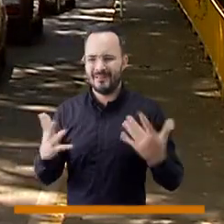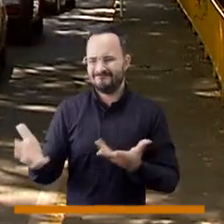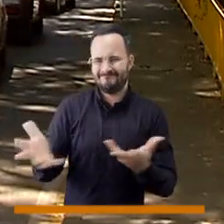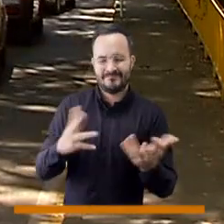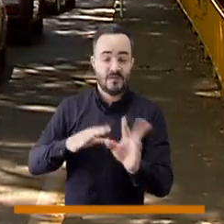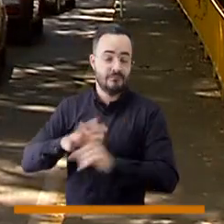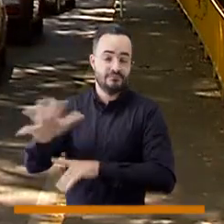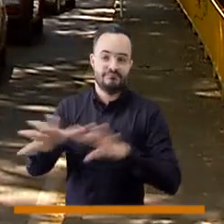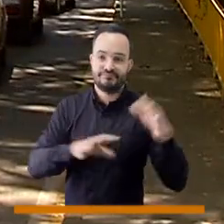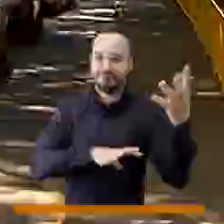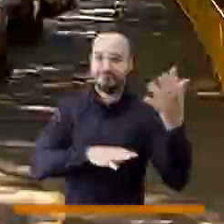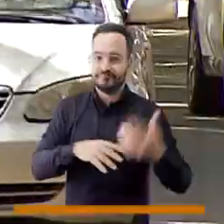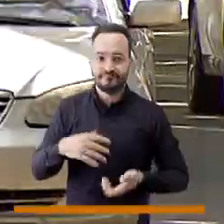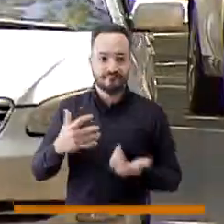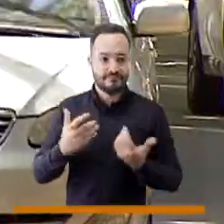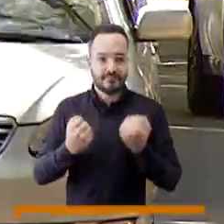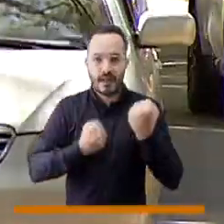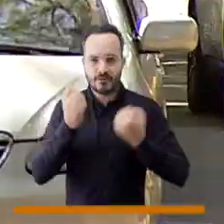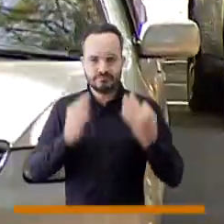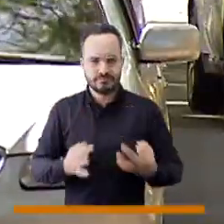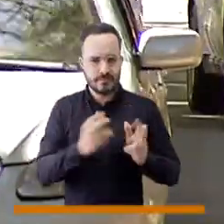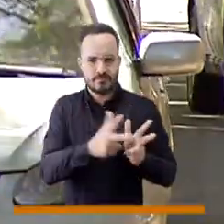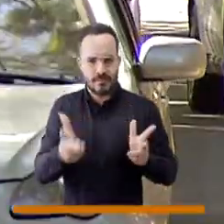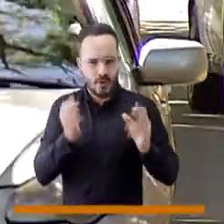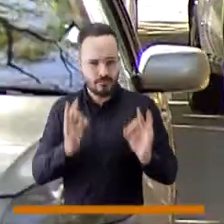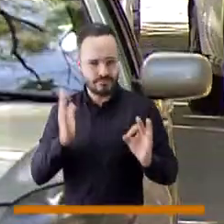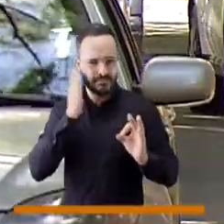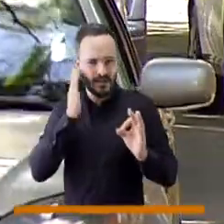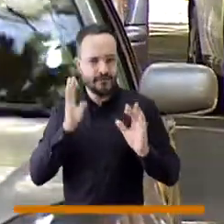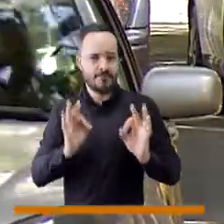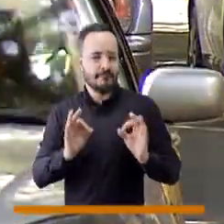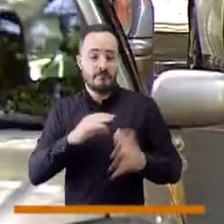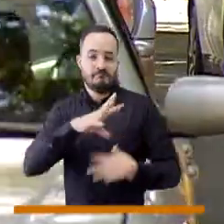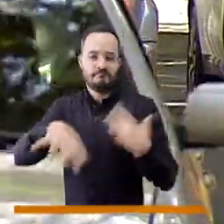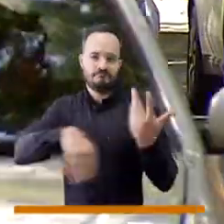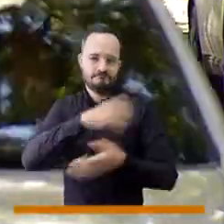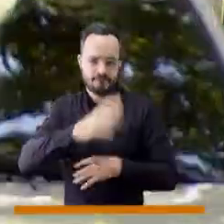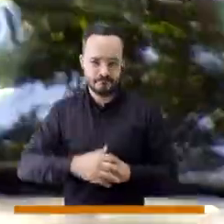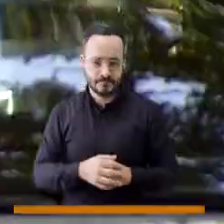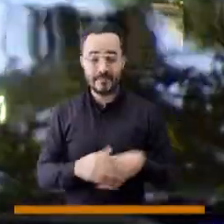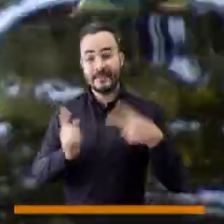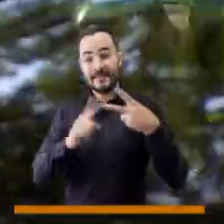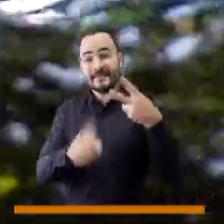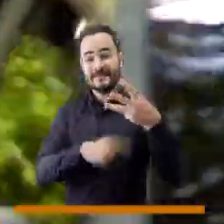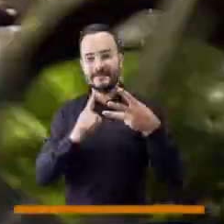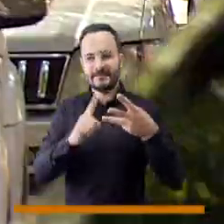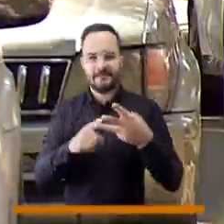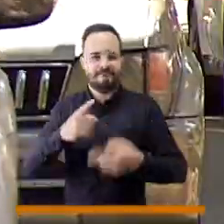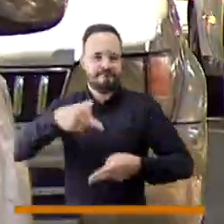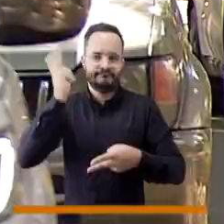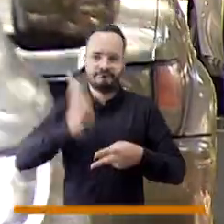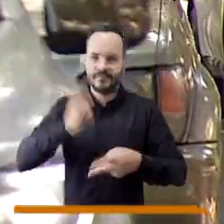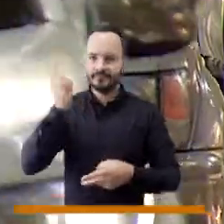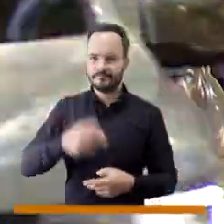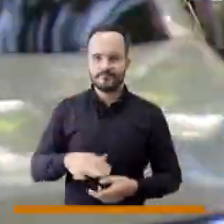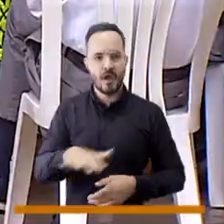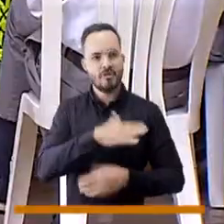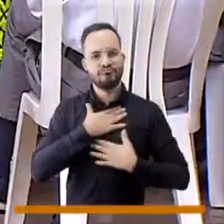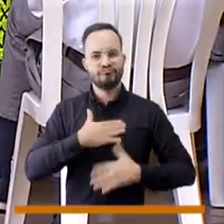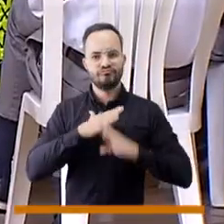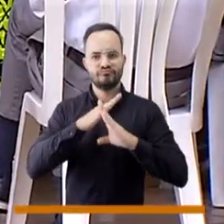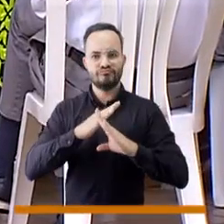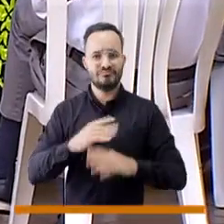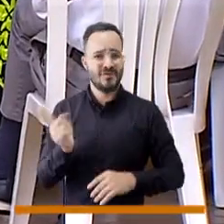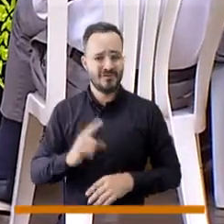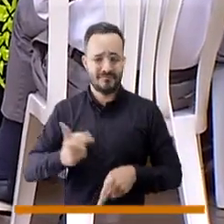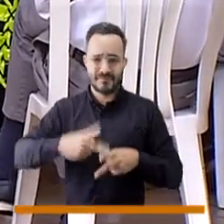vías se ha perjudicado mucho de verdad el sector. Y la otra parte sí es la seguridad. Muchos de los